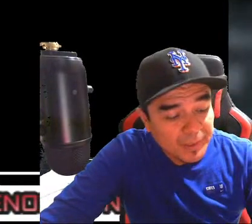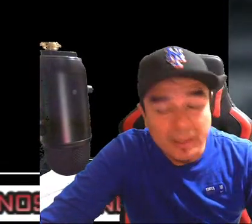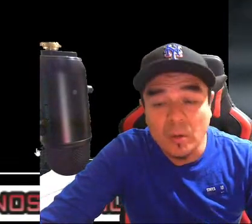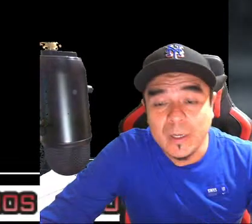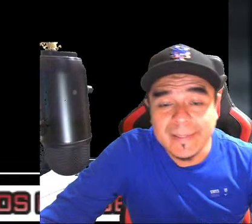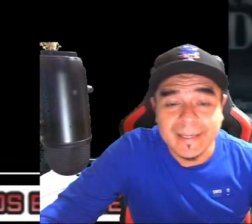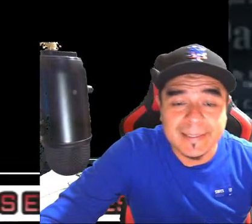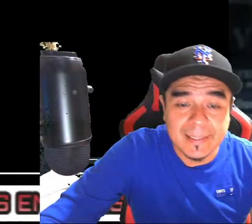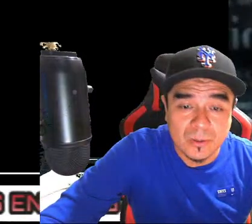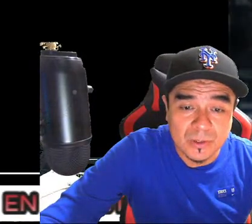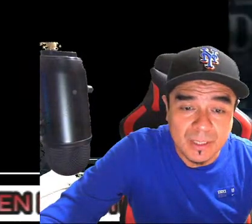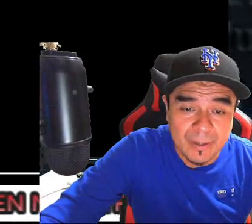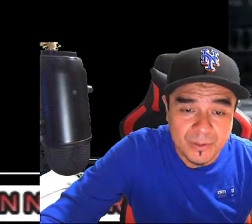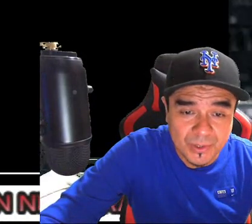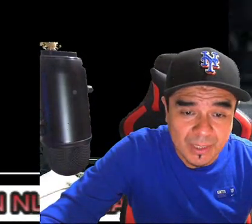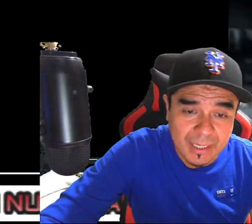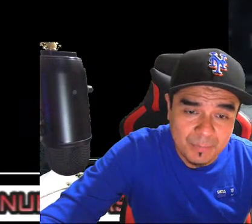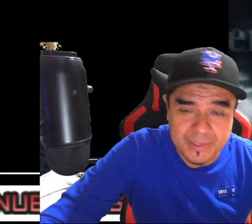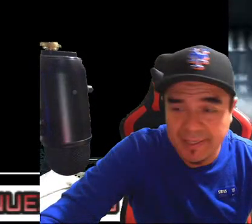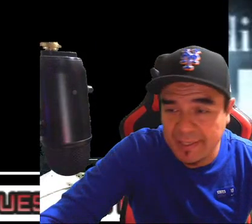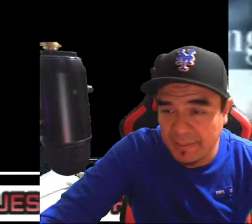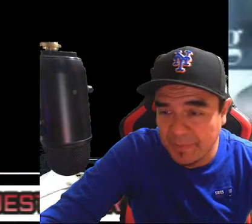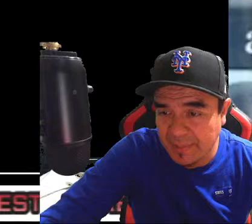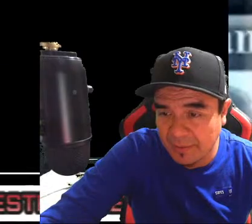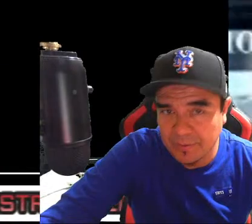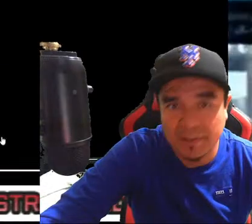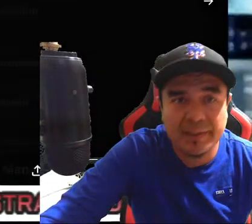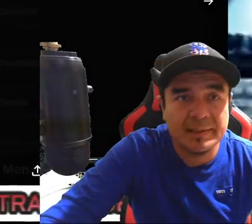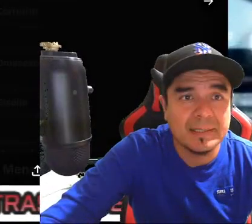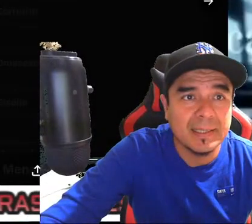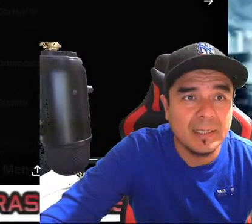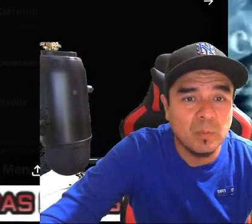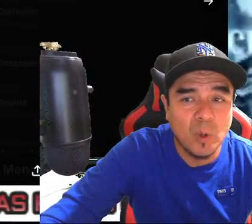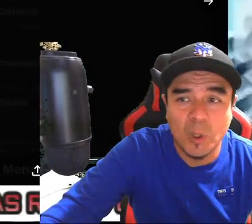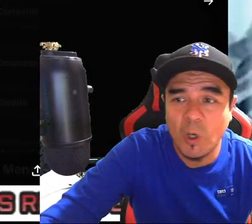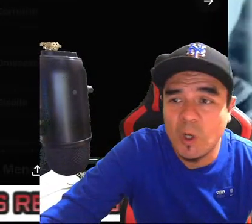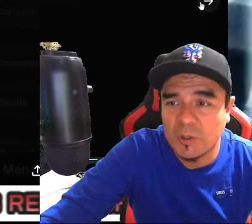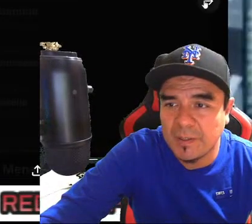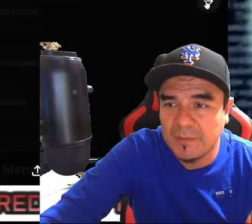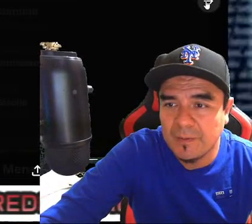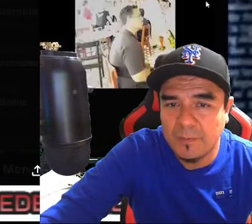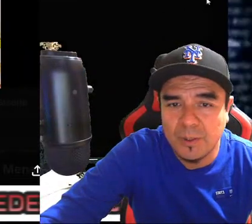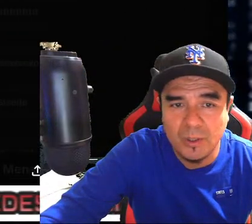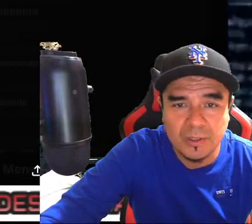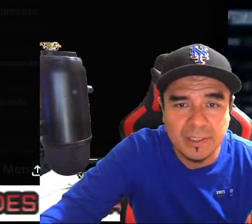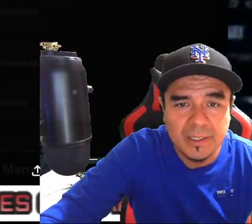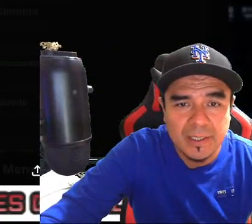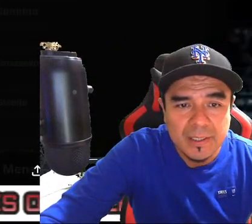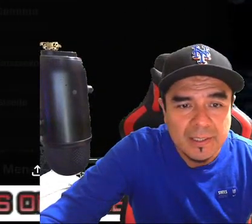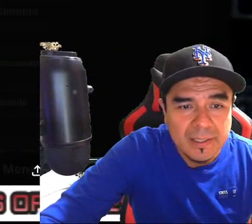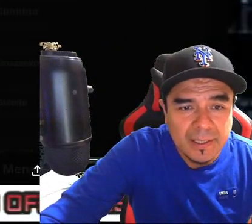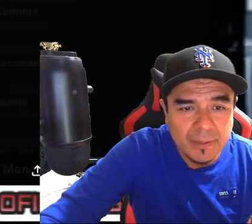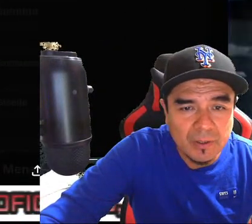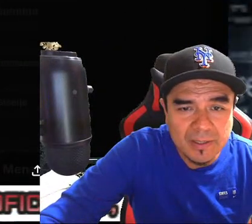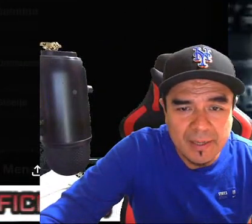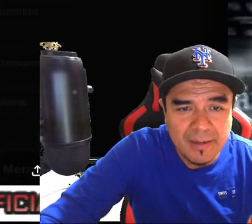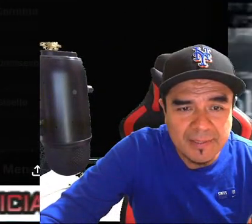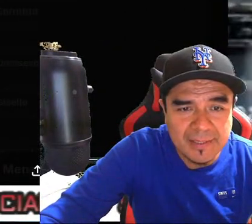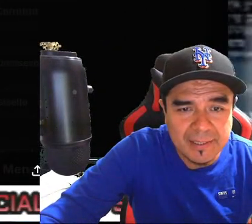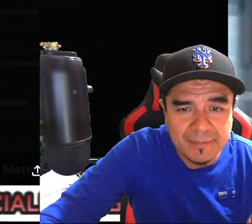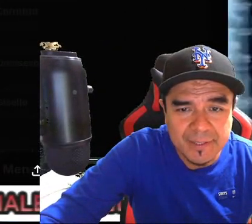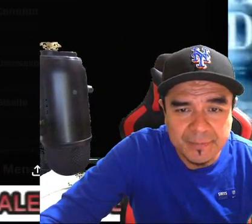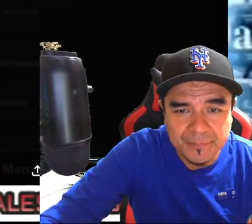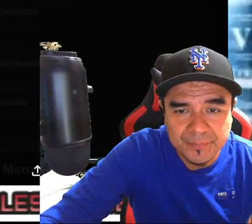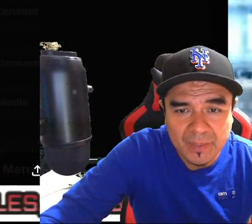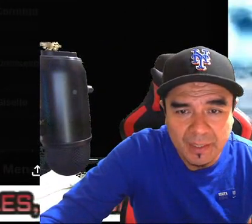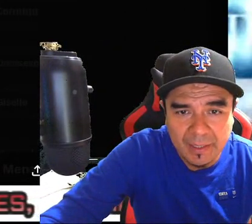Como se dieron cuenta que se encontraba Rocío Nale, pues ahí empezaron el borlote, ¿no? El borlote. Y bueno, vamos al